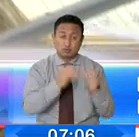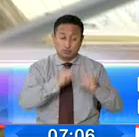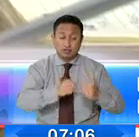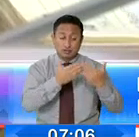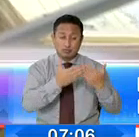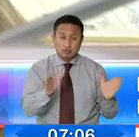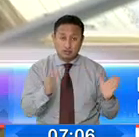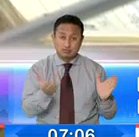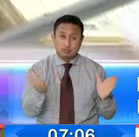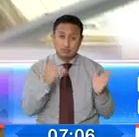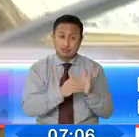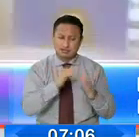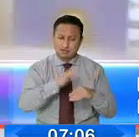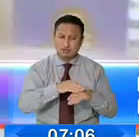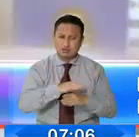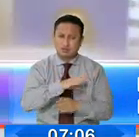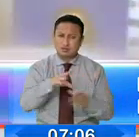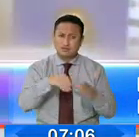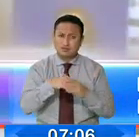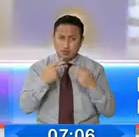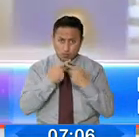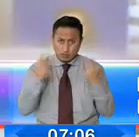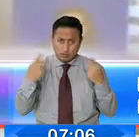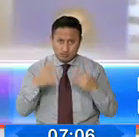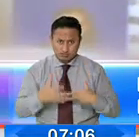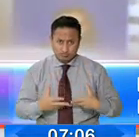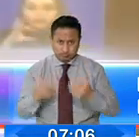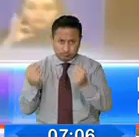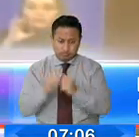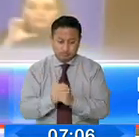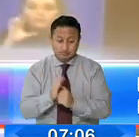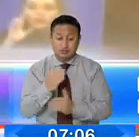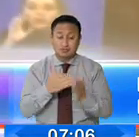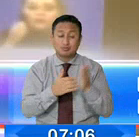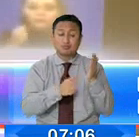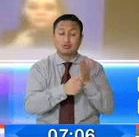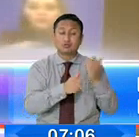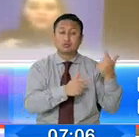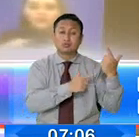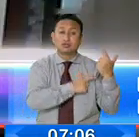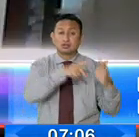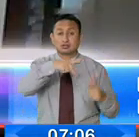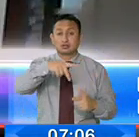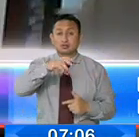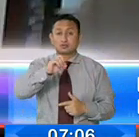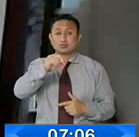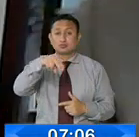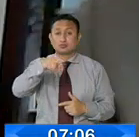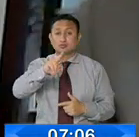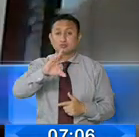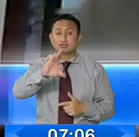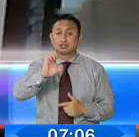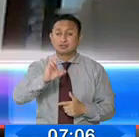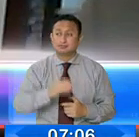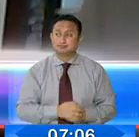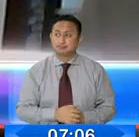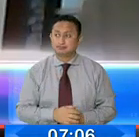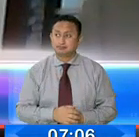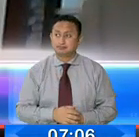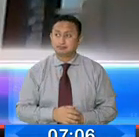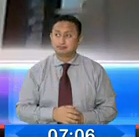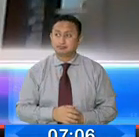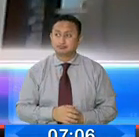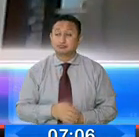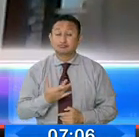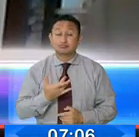por presunto delito de peculado en contra del exministro de Defensa, Javier Ponce, y 18 personas más. Esas investigaciones que es importante que